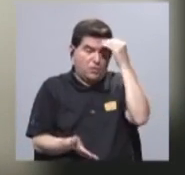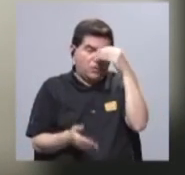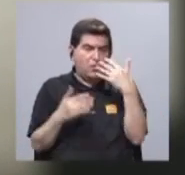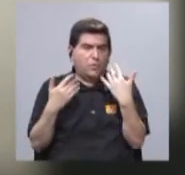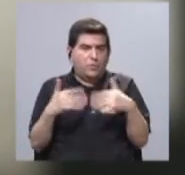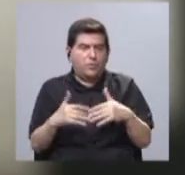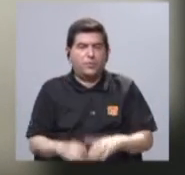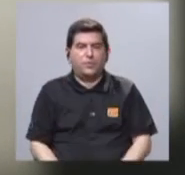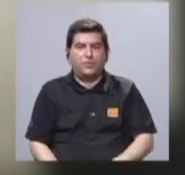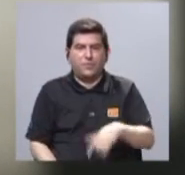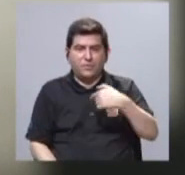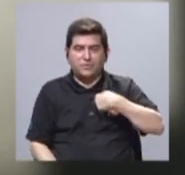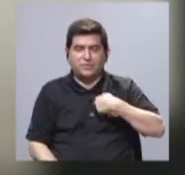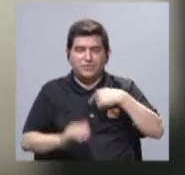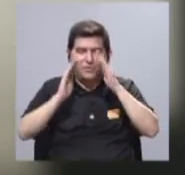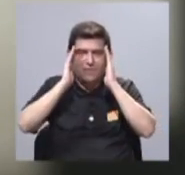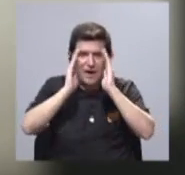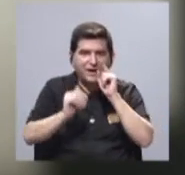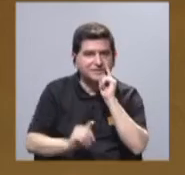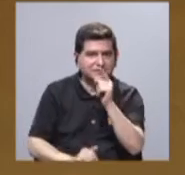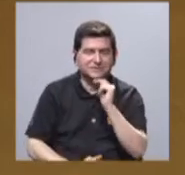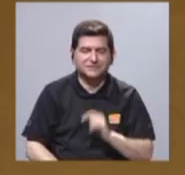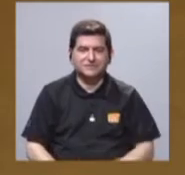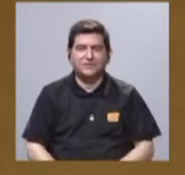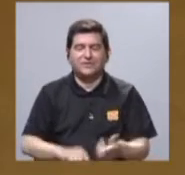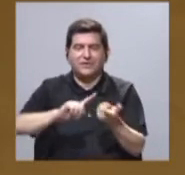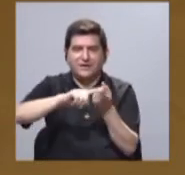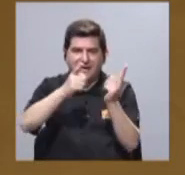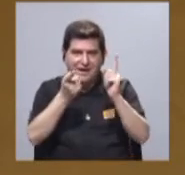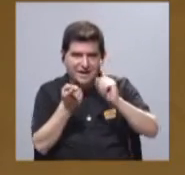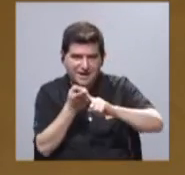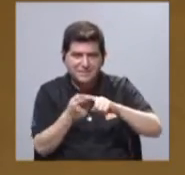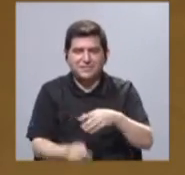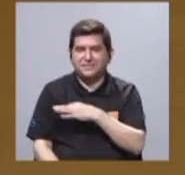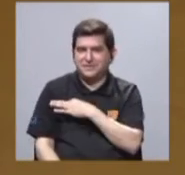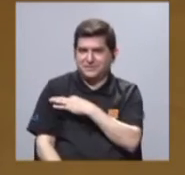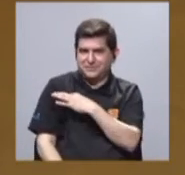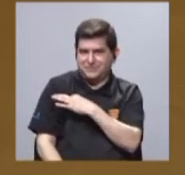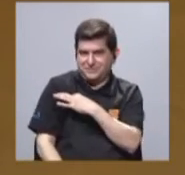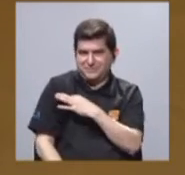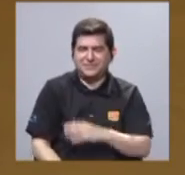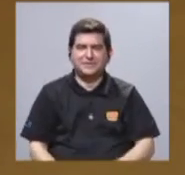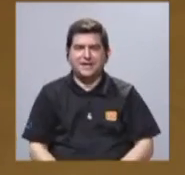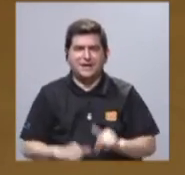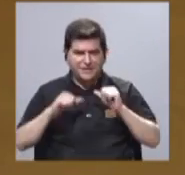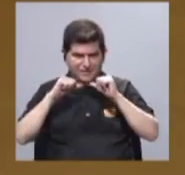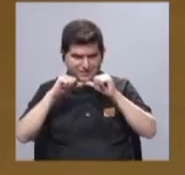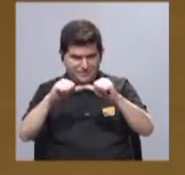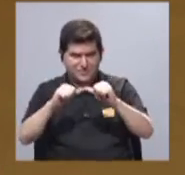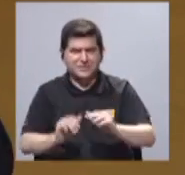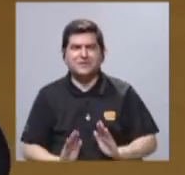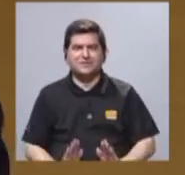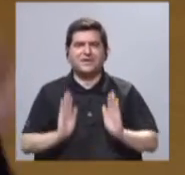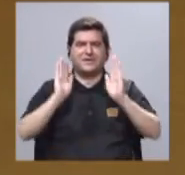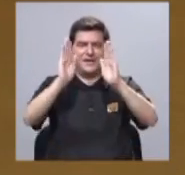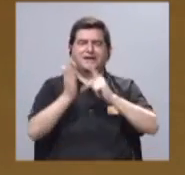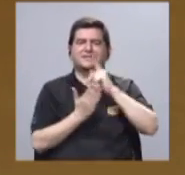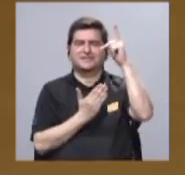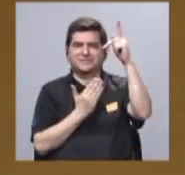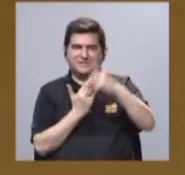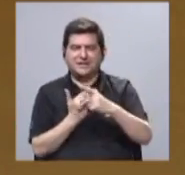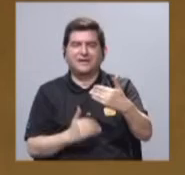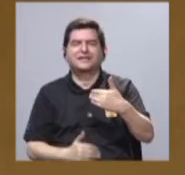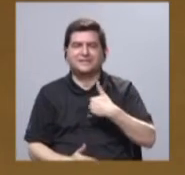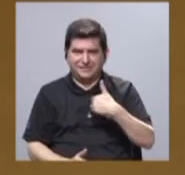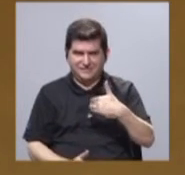vacuna pues ellos de nuevo fue un privilegio escucharte aprendo cada vez que por estos debidos en